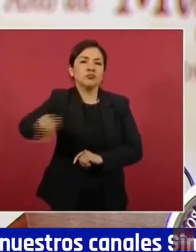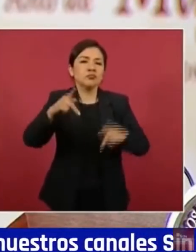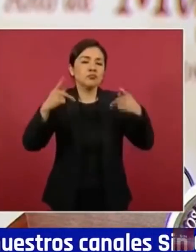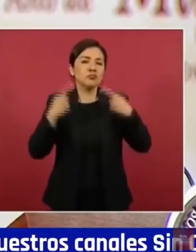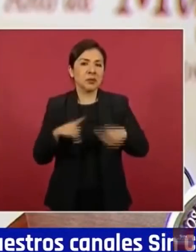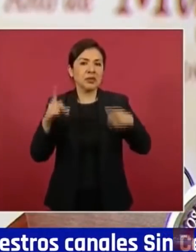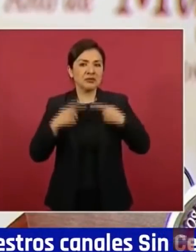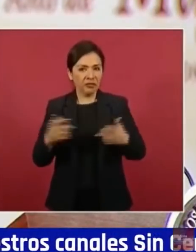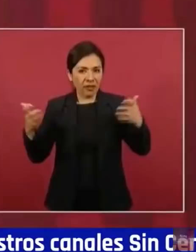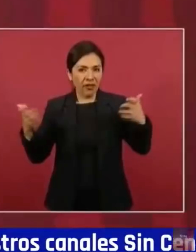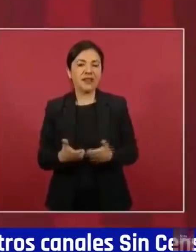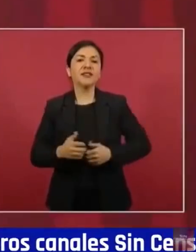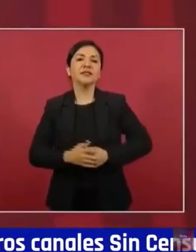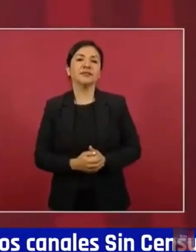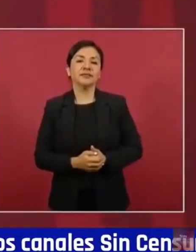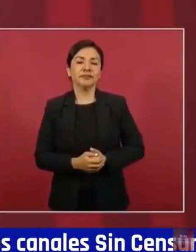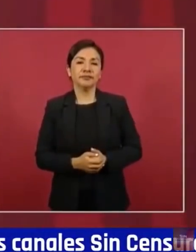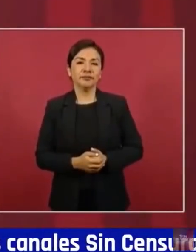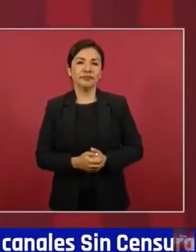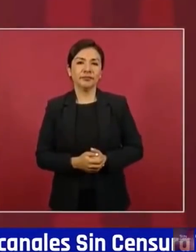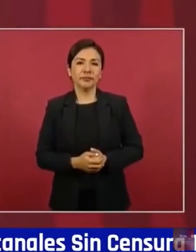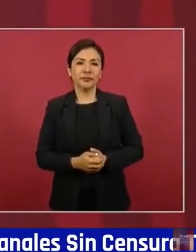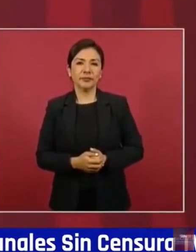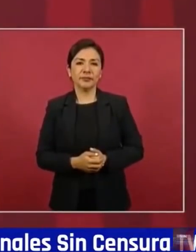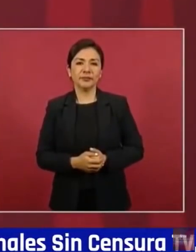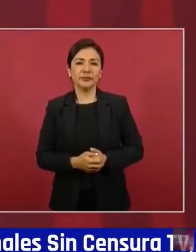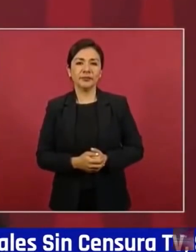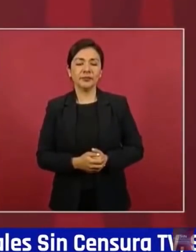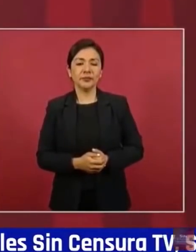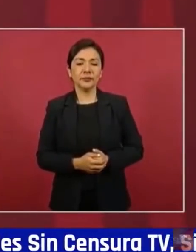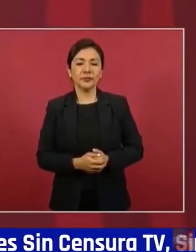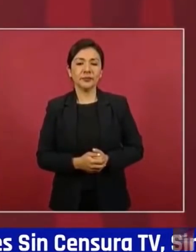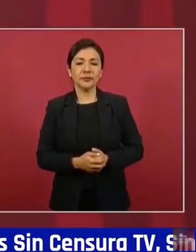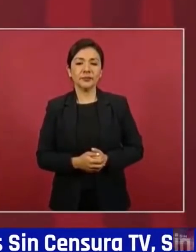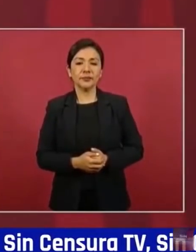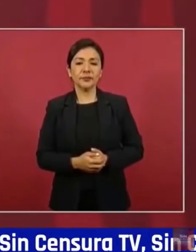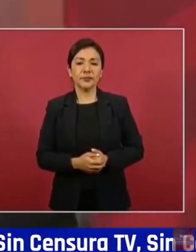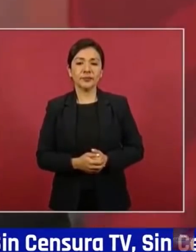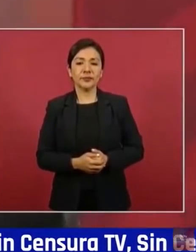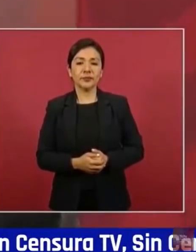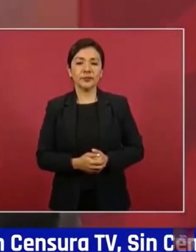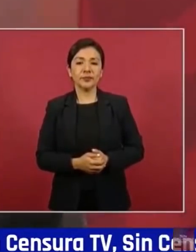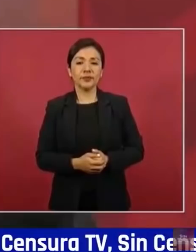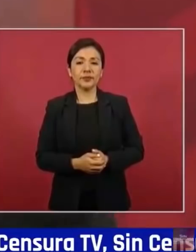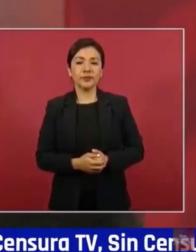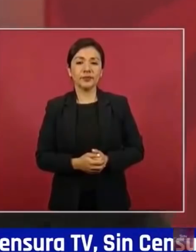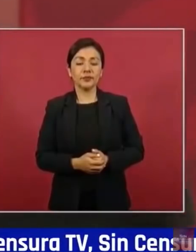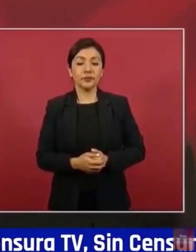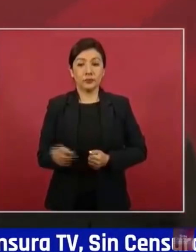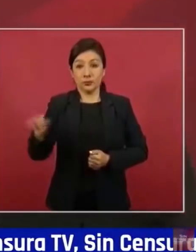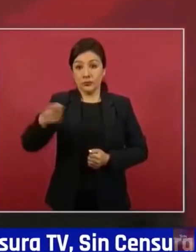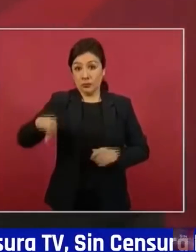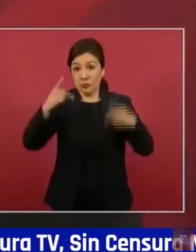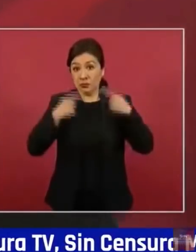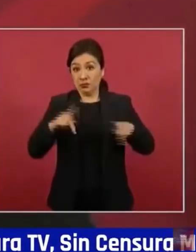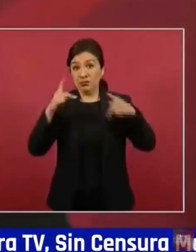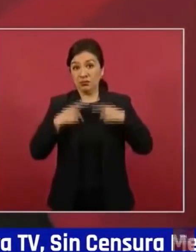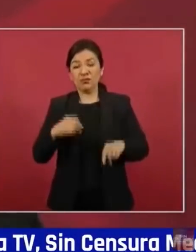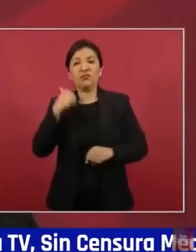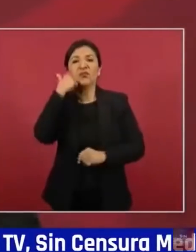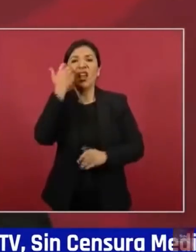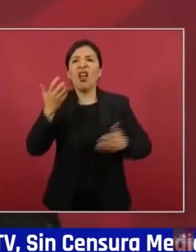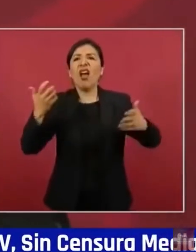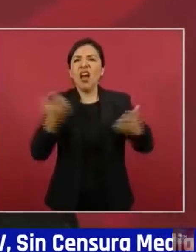de la Nación de declarar constitucional la ley de la industria eléctrica es histórica. Así lo dijo el presidente en la